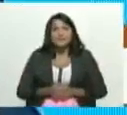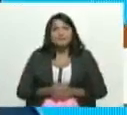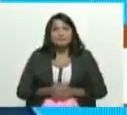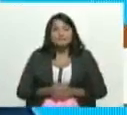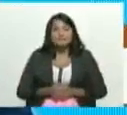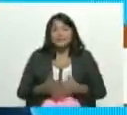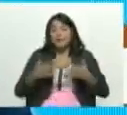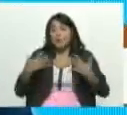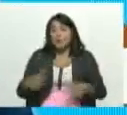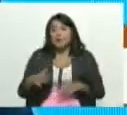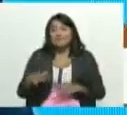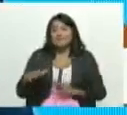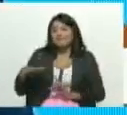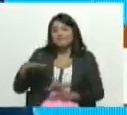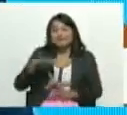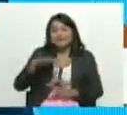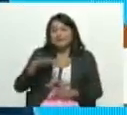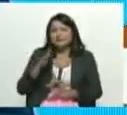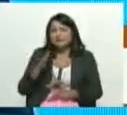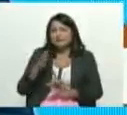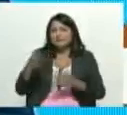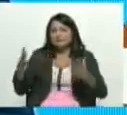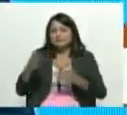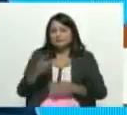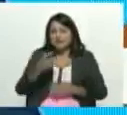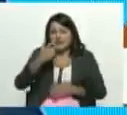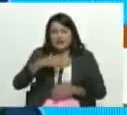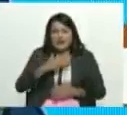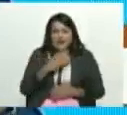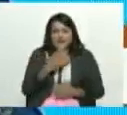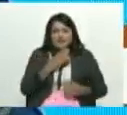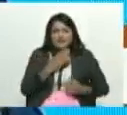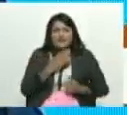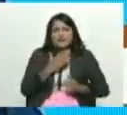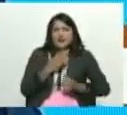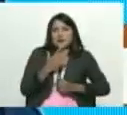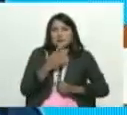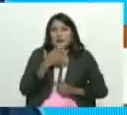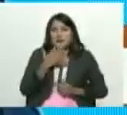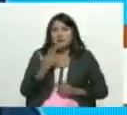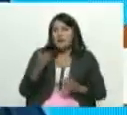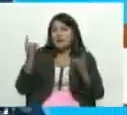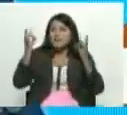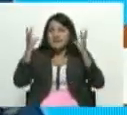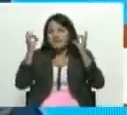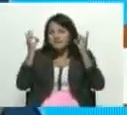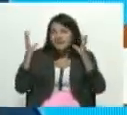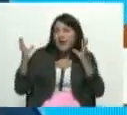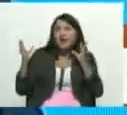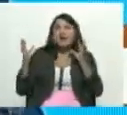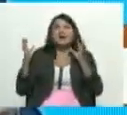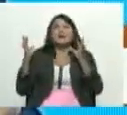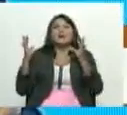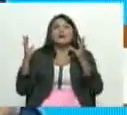gran desafío es precisamente ser originales no En el sentido moderno de inventar algo